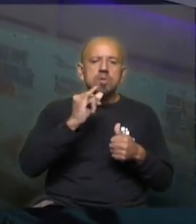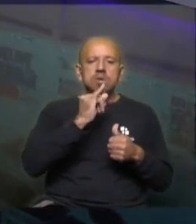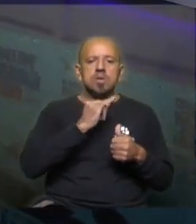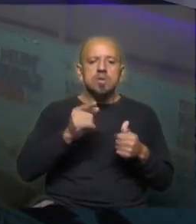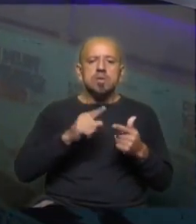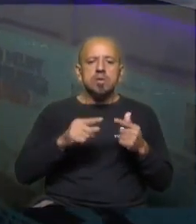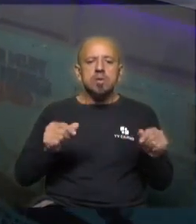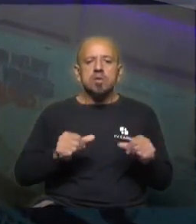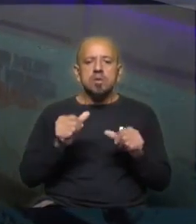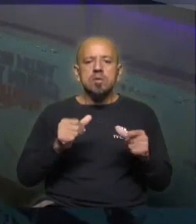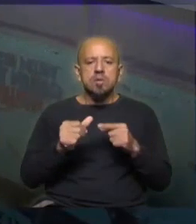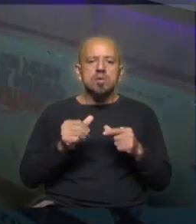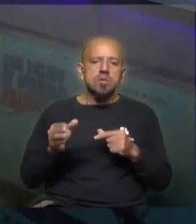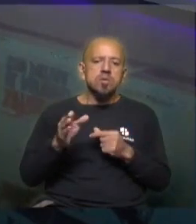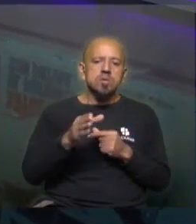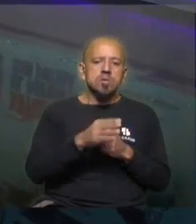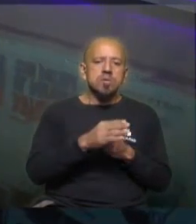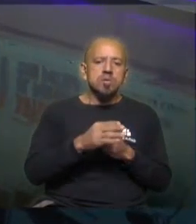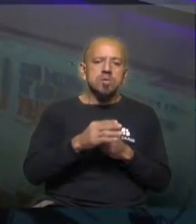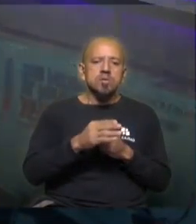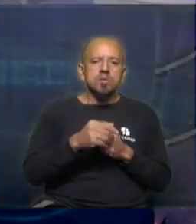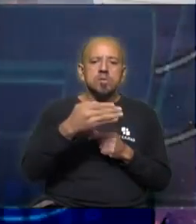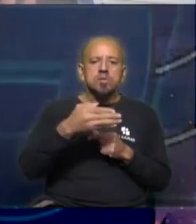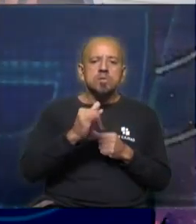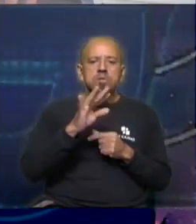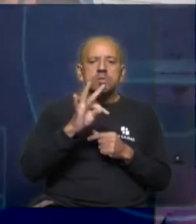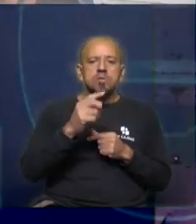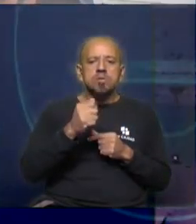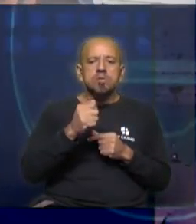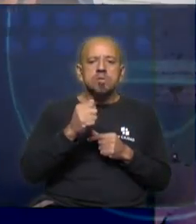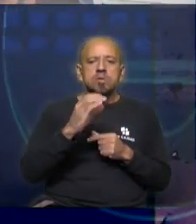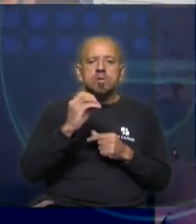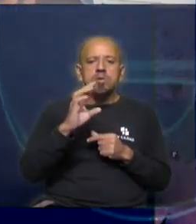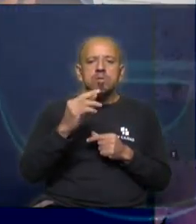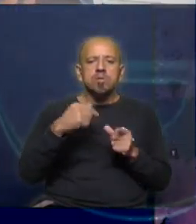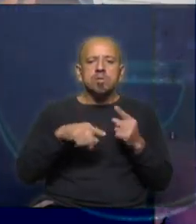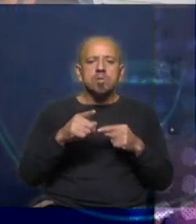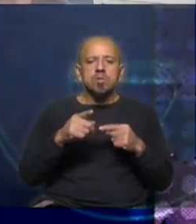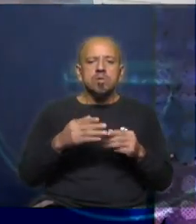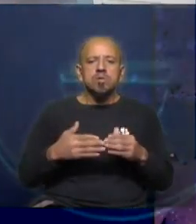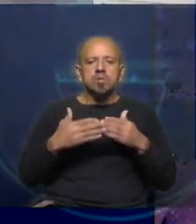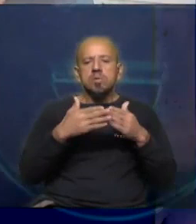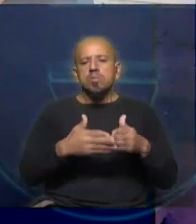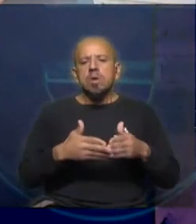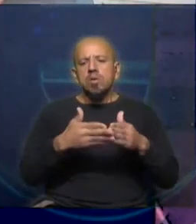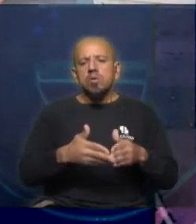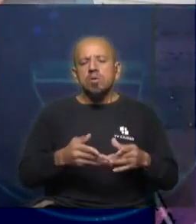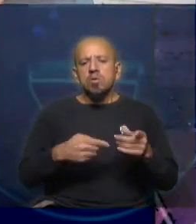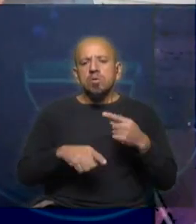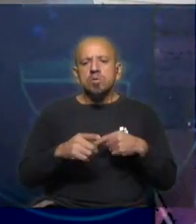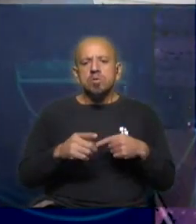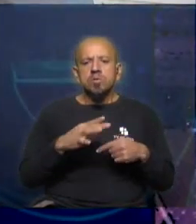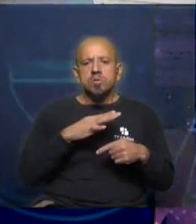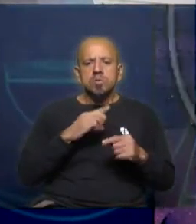tenía había armado toda la reconstrucción del diario bitácora de ese viaje del Ascensión de ese barco Entonces yo lo que tomo ahí